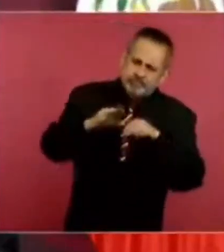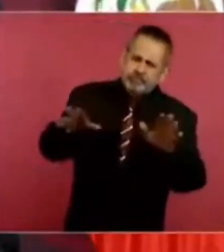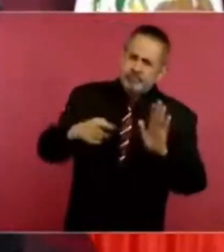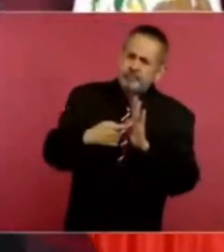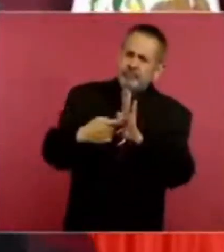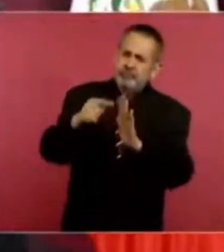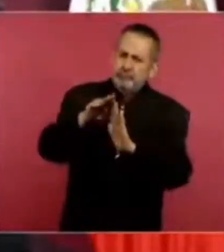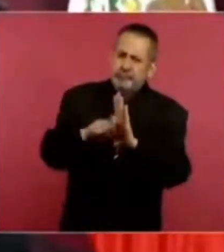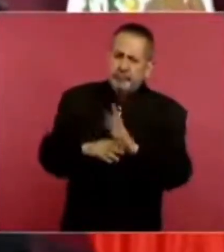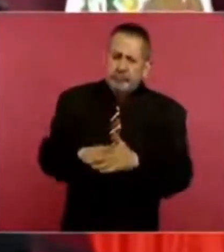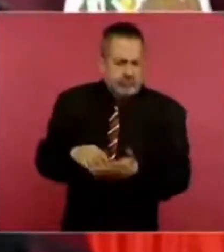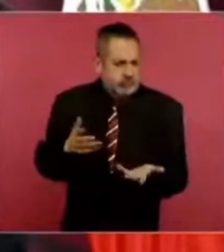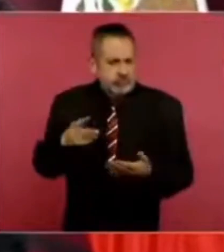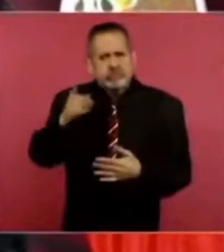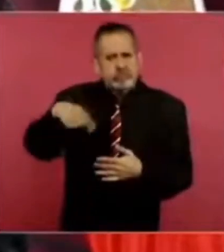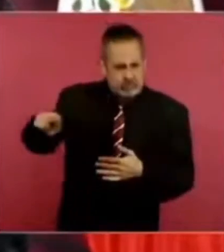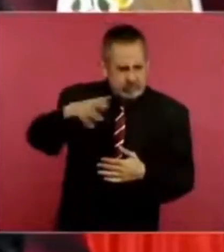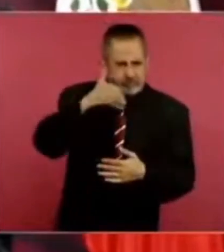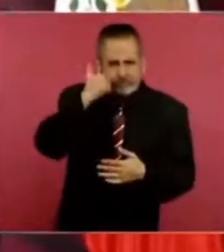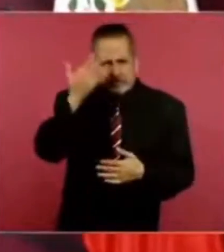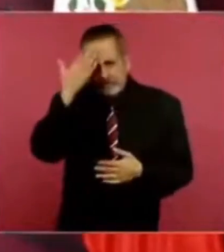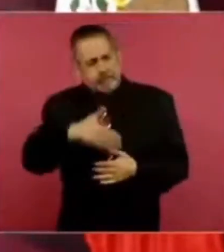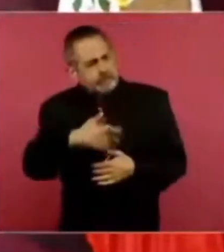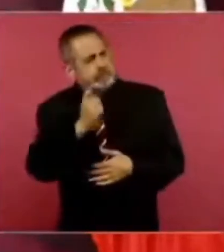Y no porque no quisieran saber las cosas,